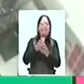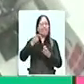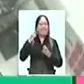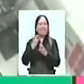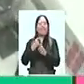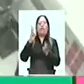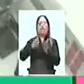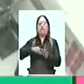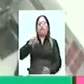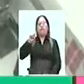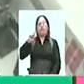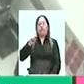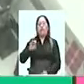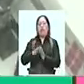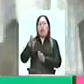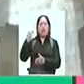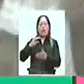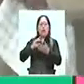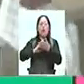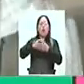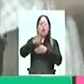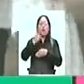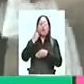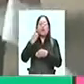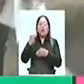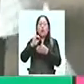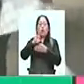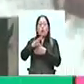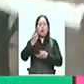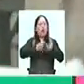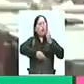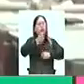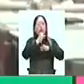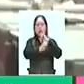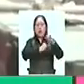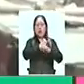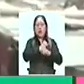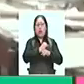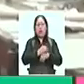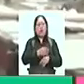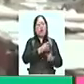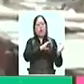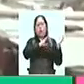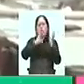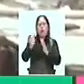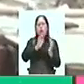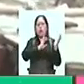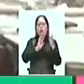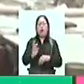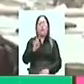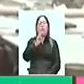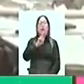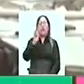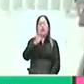que tenemos al mes de octubre es que en lo que respecta al comercio exterior, las exportaciones habían caído